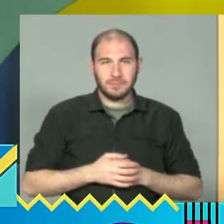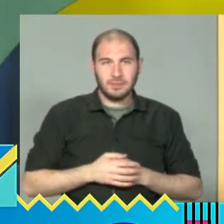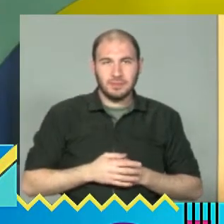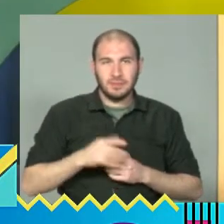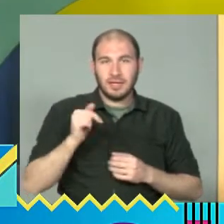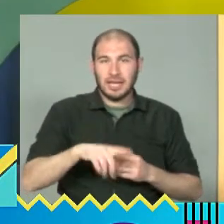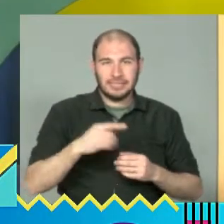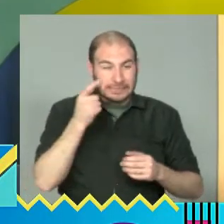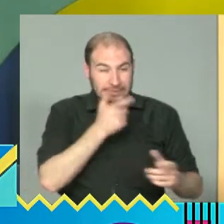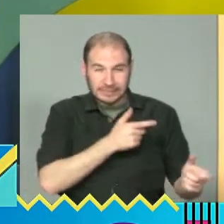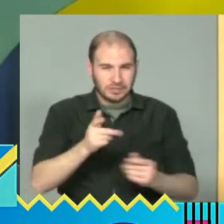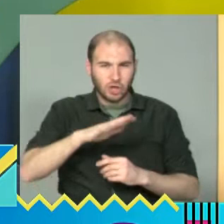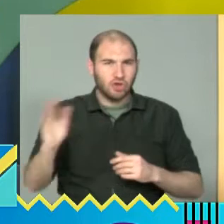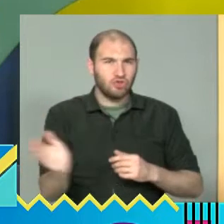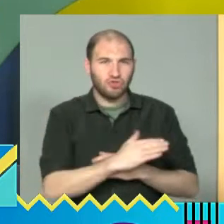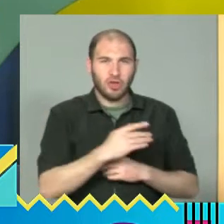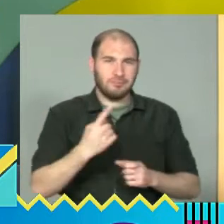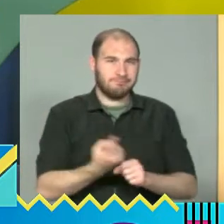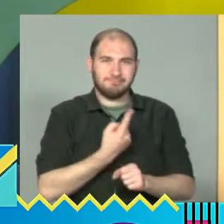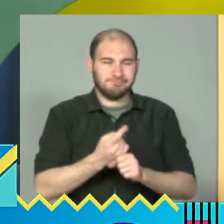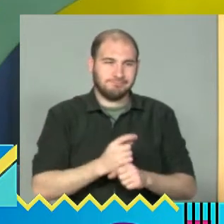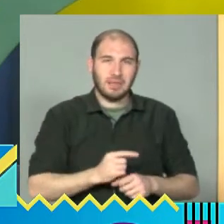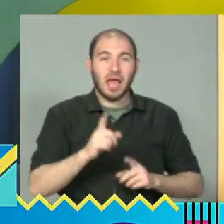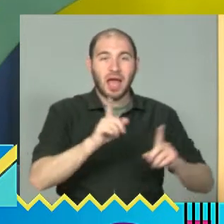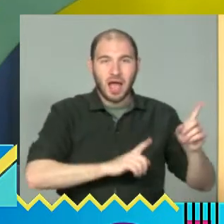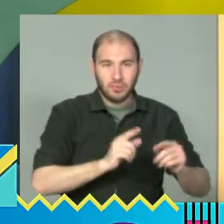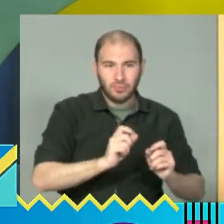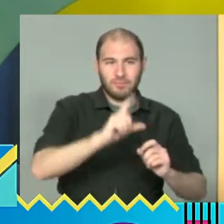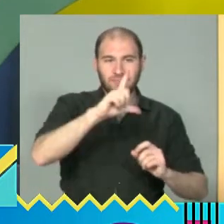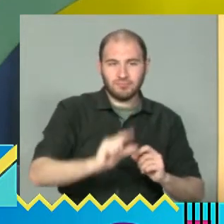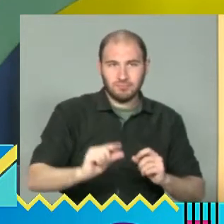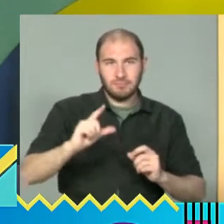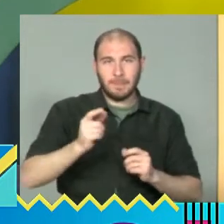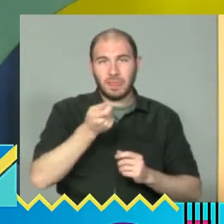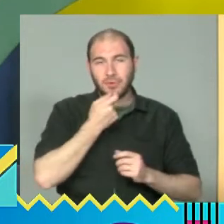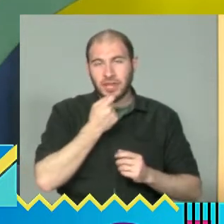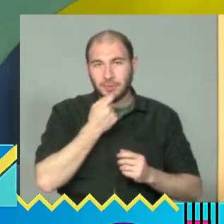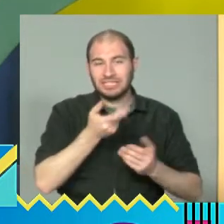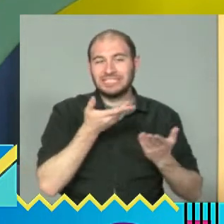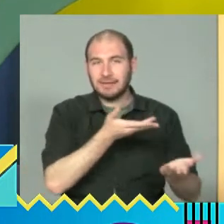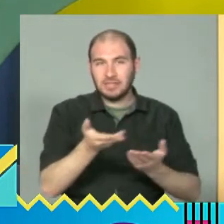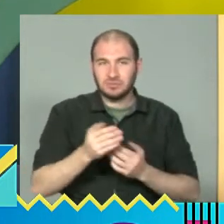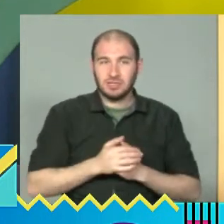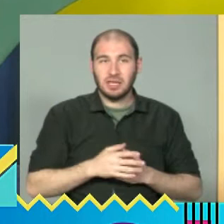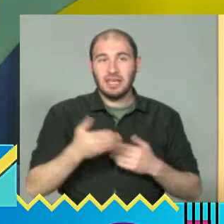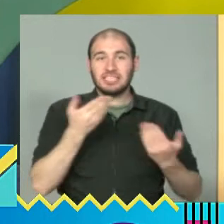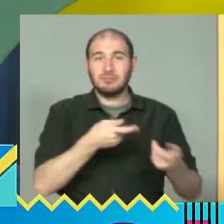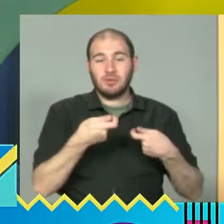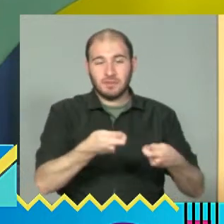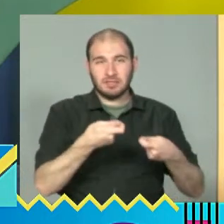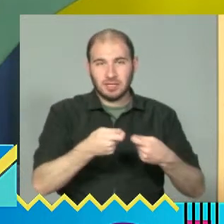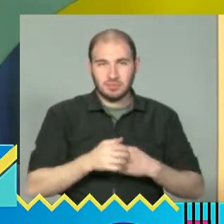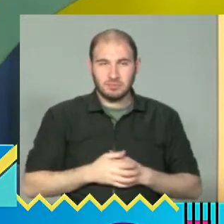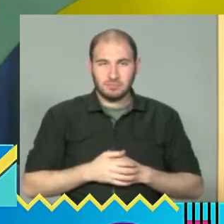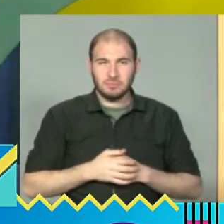no se puede verificar que todos los sectores crezcan, hay algunos que crecen más que otros, principalmente servicios y los servicios financieros.